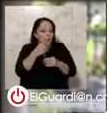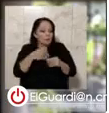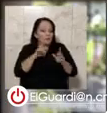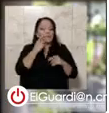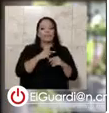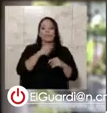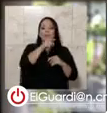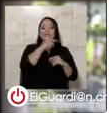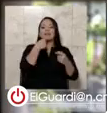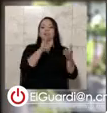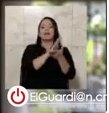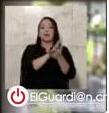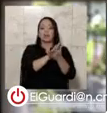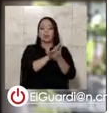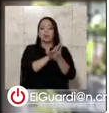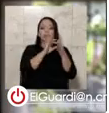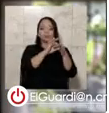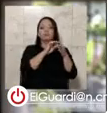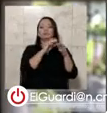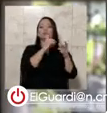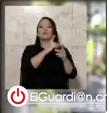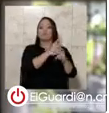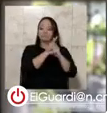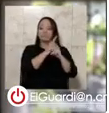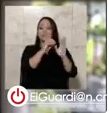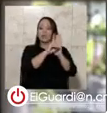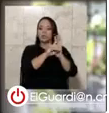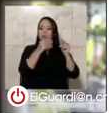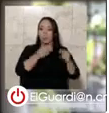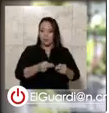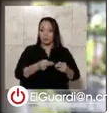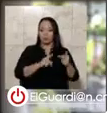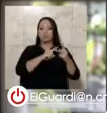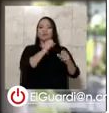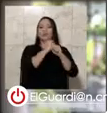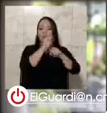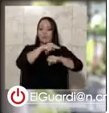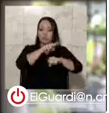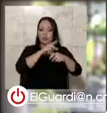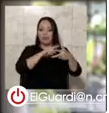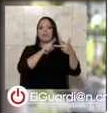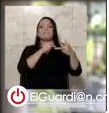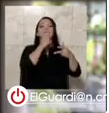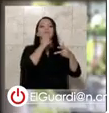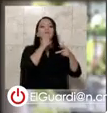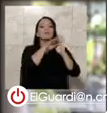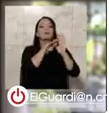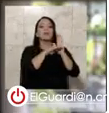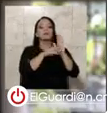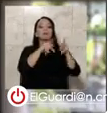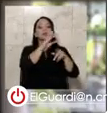que ver con el resguardo de los derechos humanos, tiene que ver con la seguridad nacional y la privacidad de los datos de